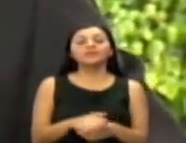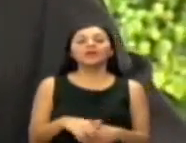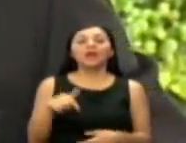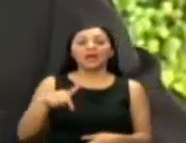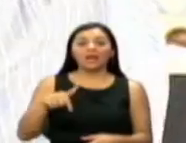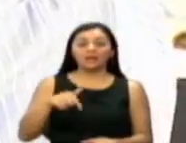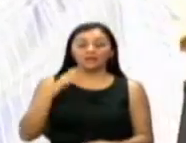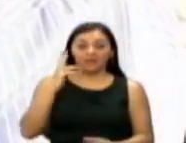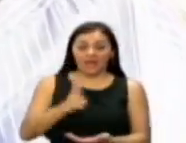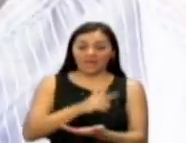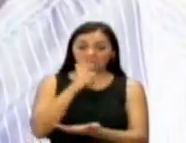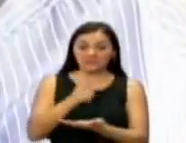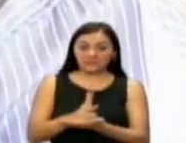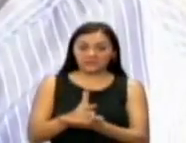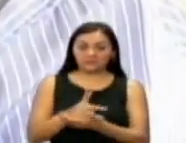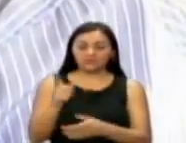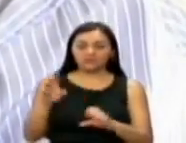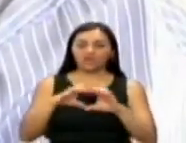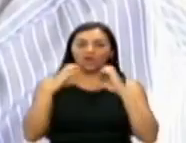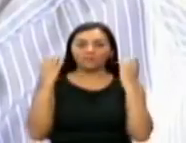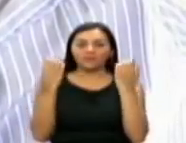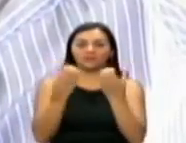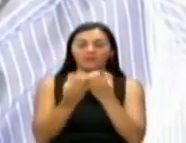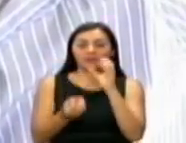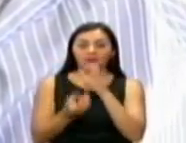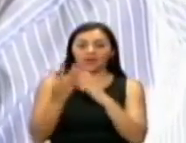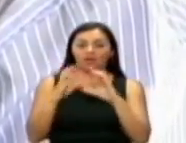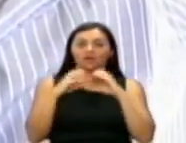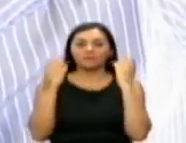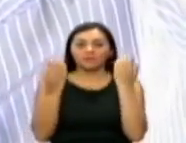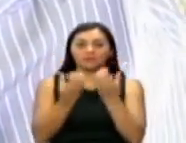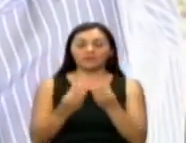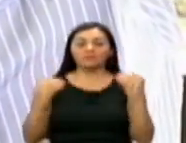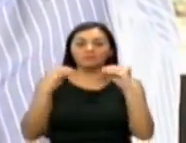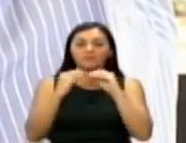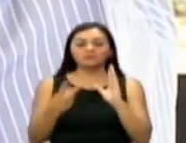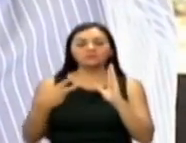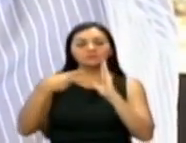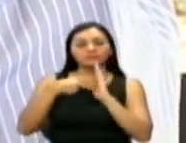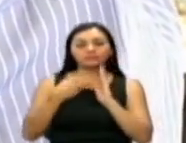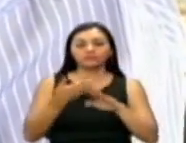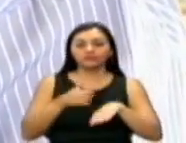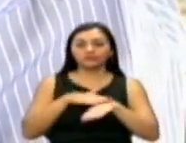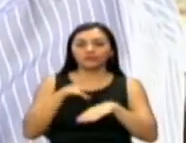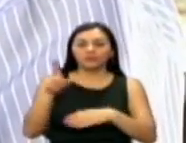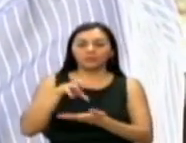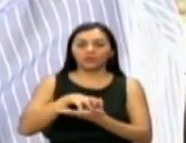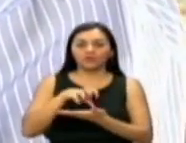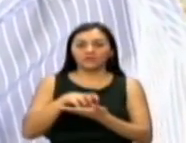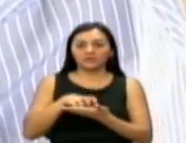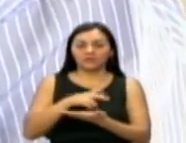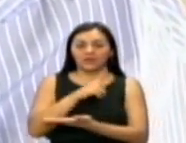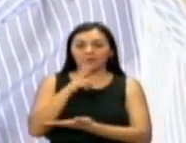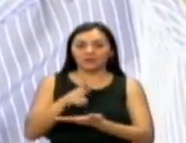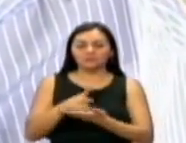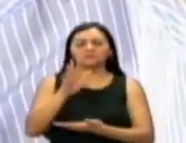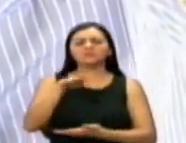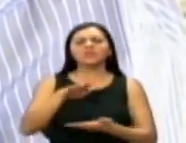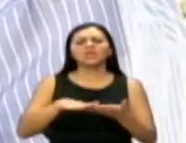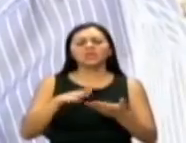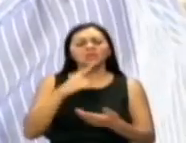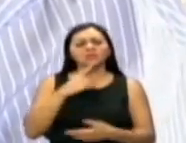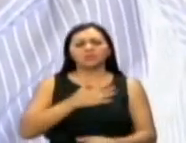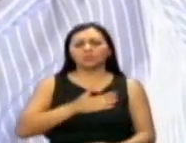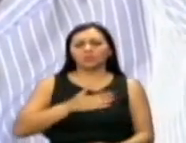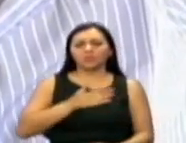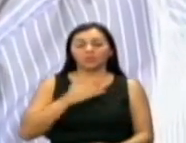Carchi se ha formado el Comité por la Reactivación de la Provincia. Hay solicitudes puntuales, por ejemplo, que se declare en estado de